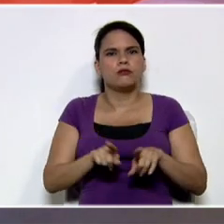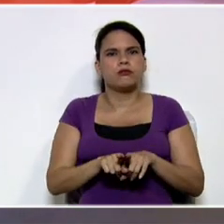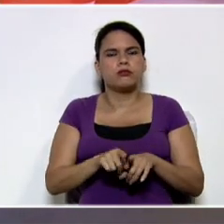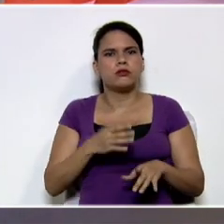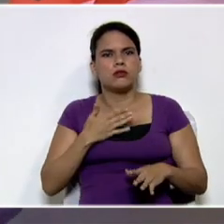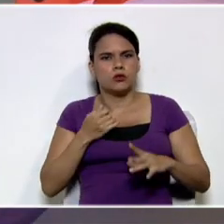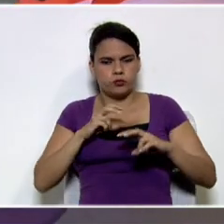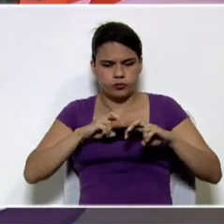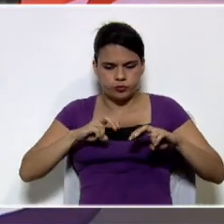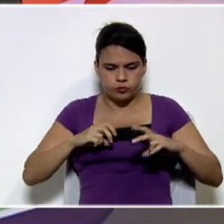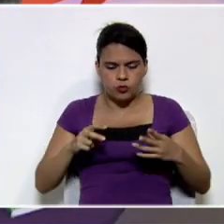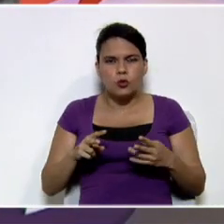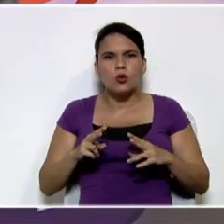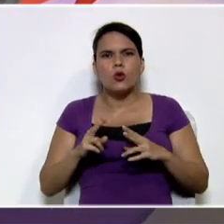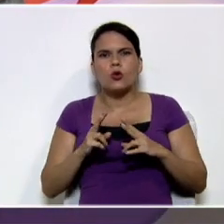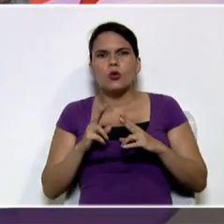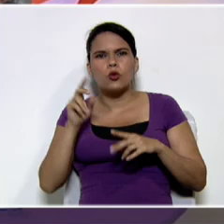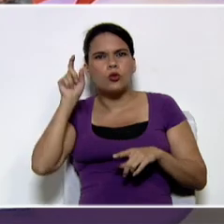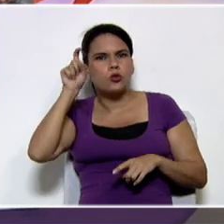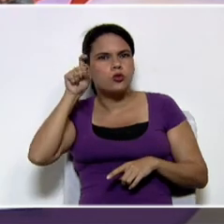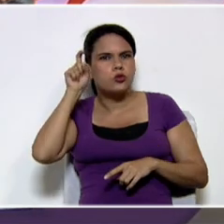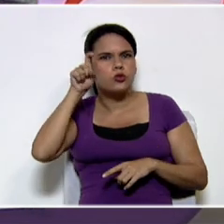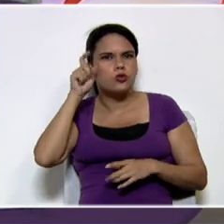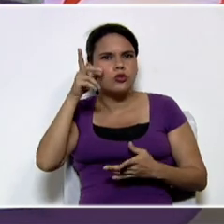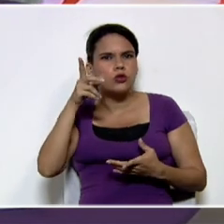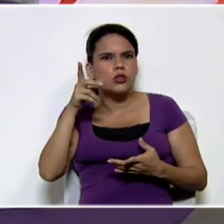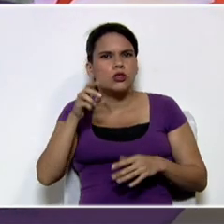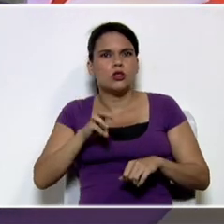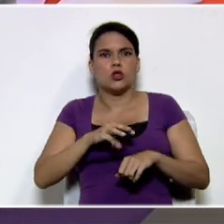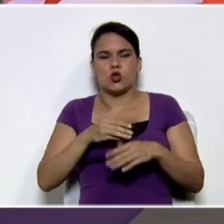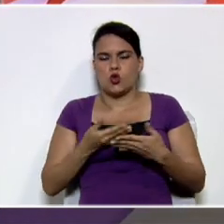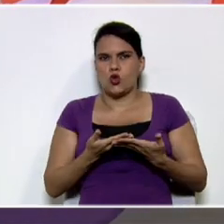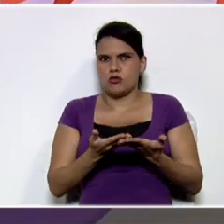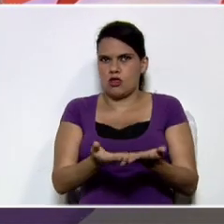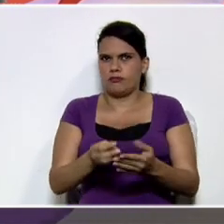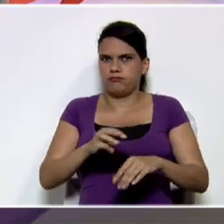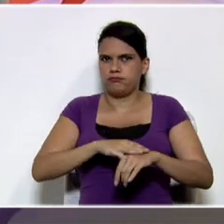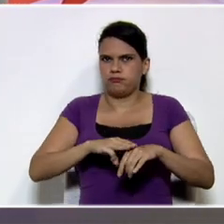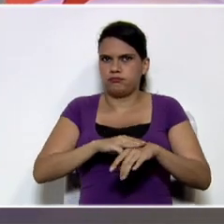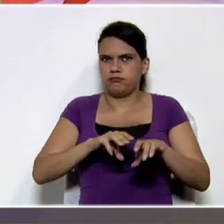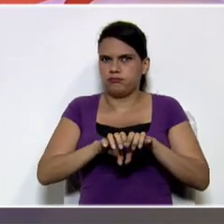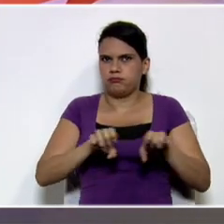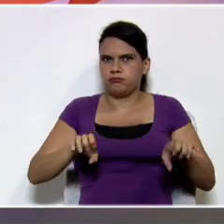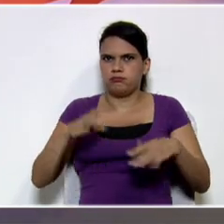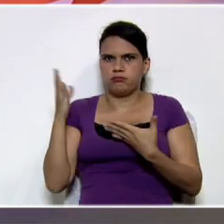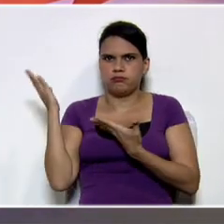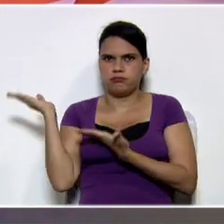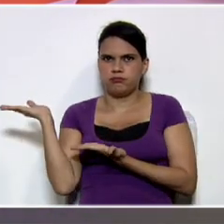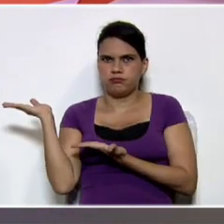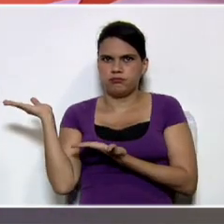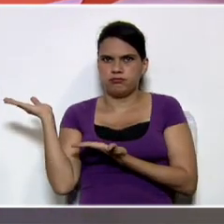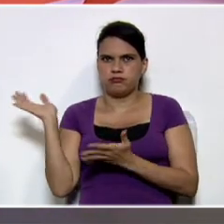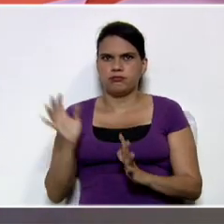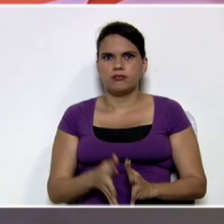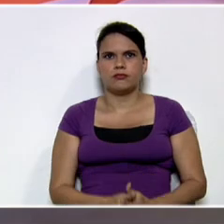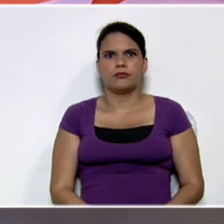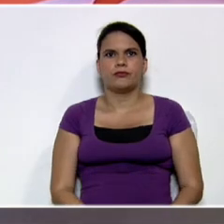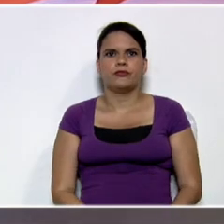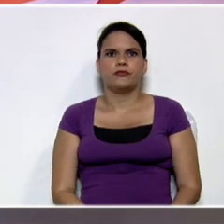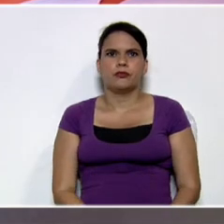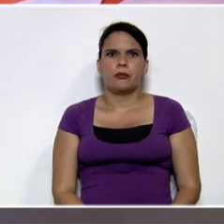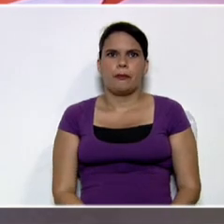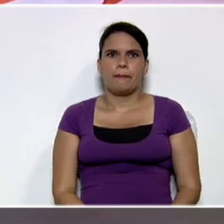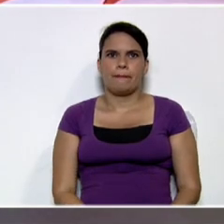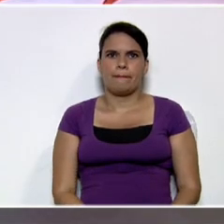los conocimientos que nos brinda el Ministerio del Poder Popular para la Educación a través de nuestra página web oficial que aparece de inmediato